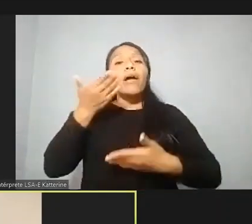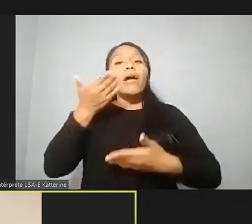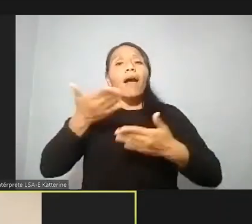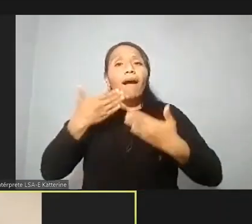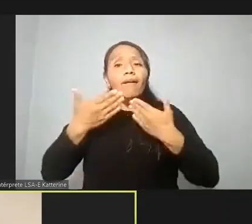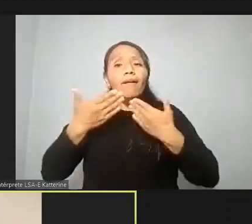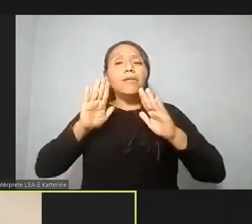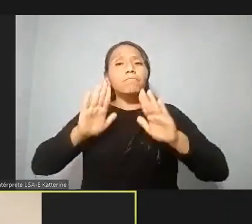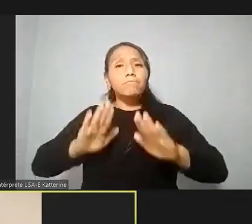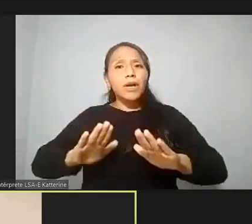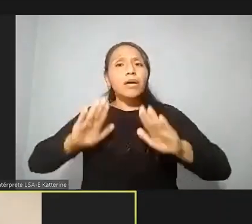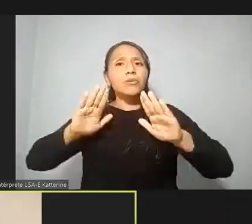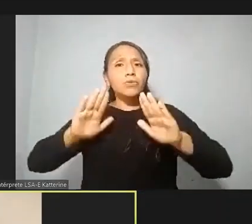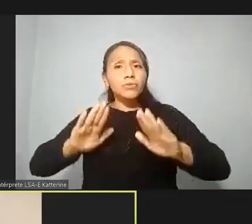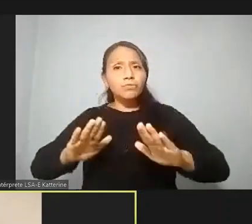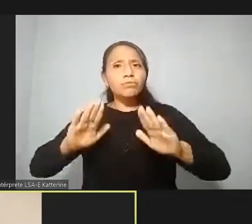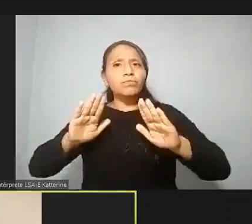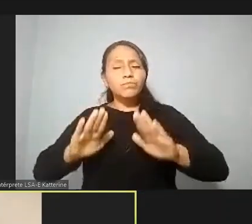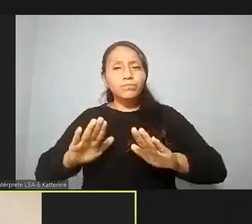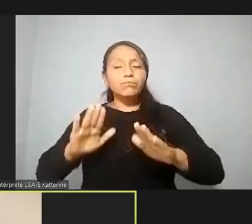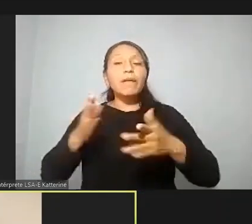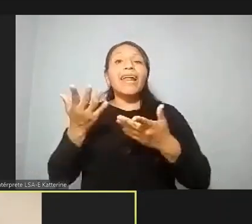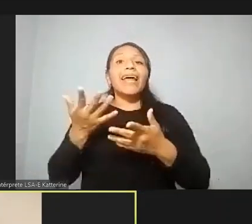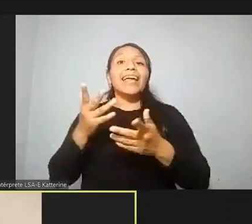el traductor pueda captarme.